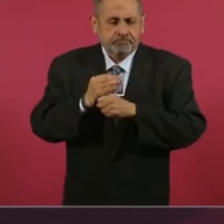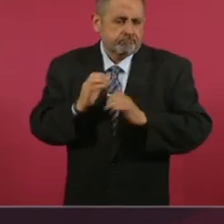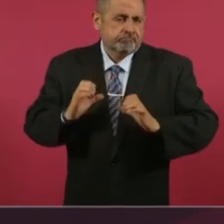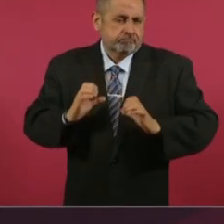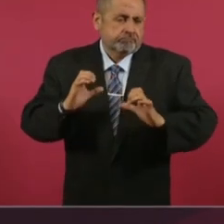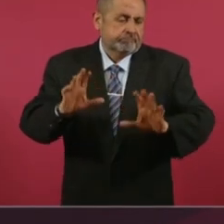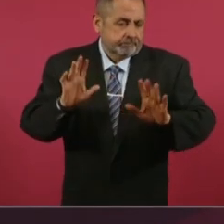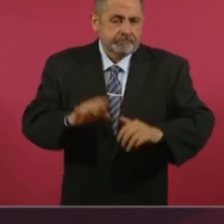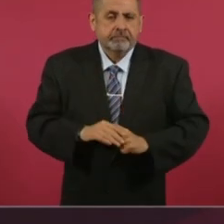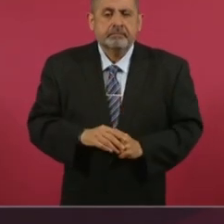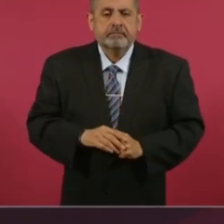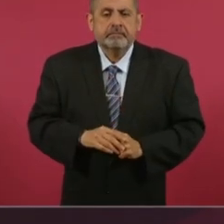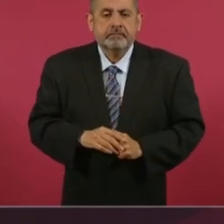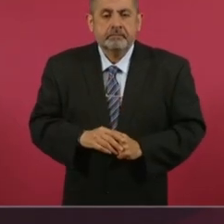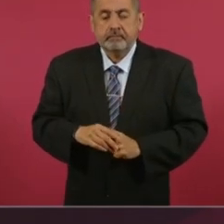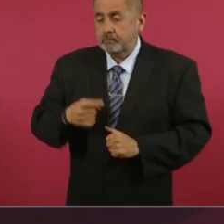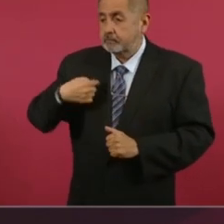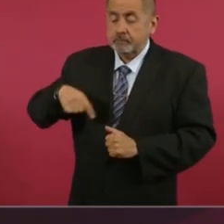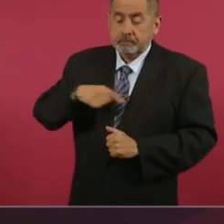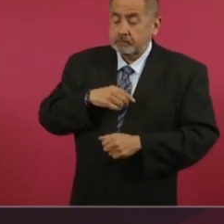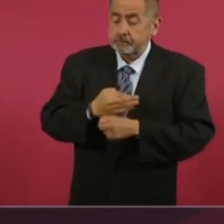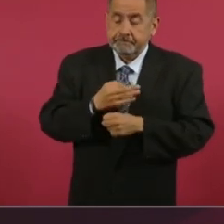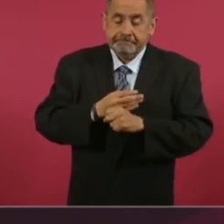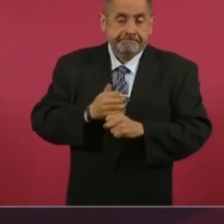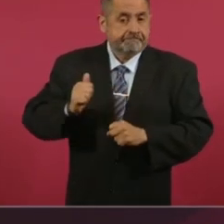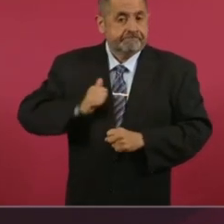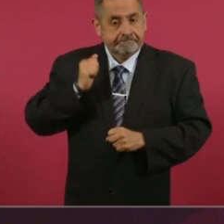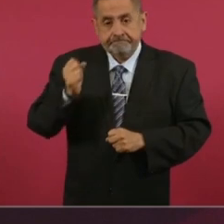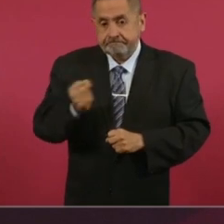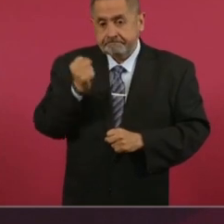Nosotros tenemos la ventaja,